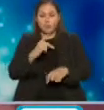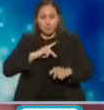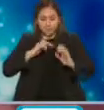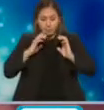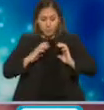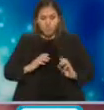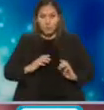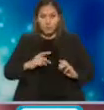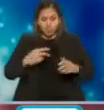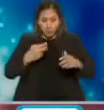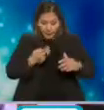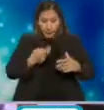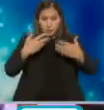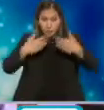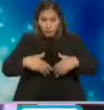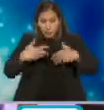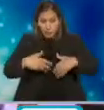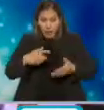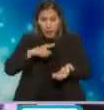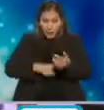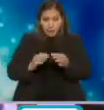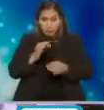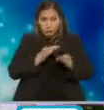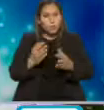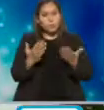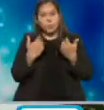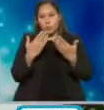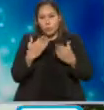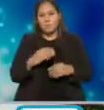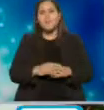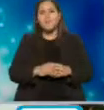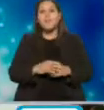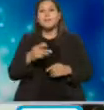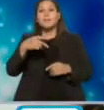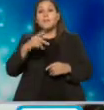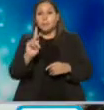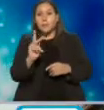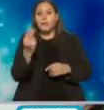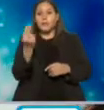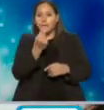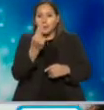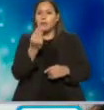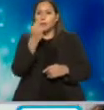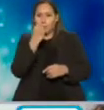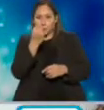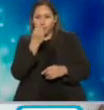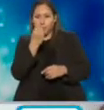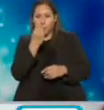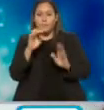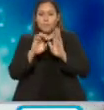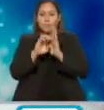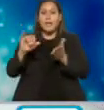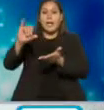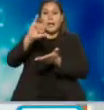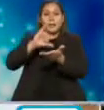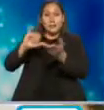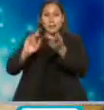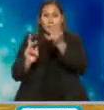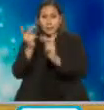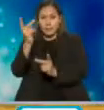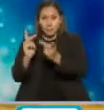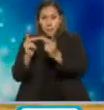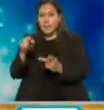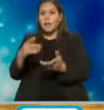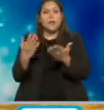las fabrica. Entonces nosotros necesitamos obtenerla para hacer muchos procesos, pero las tenemos que ingerir. Y estos aceites vegetales no las